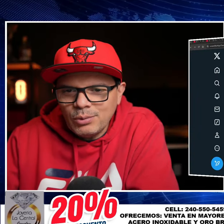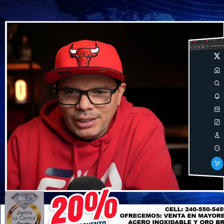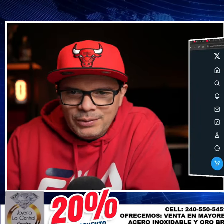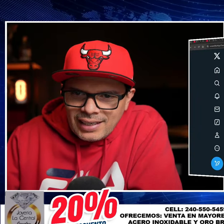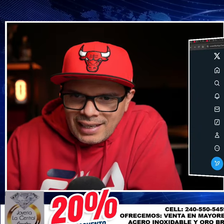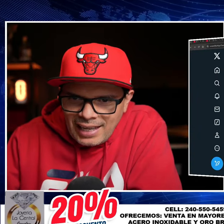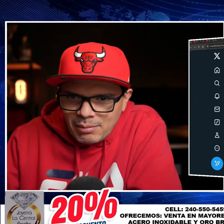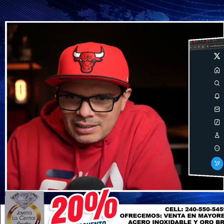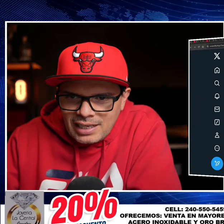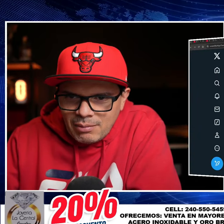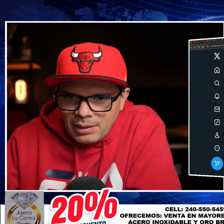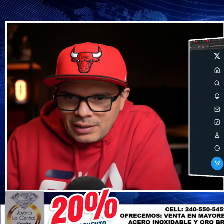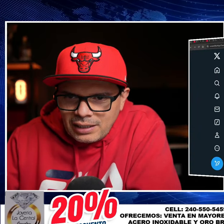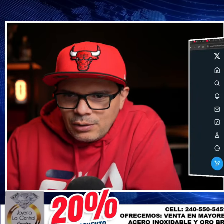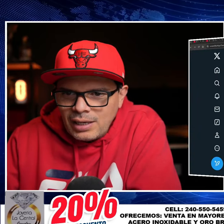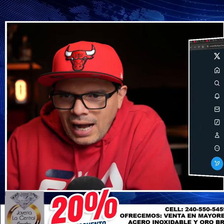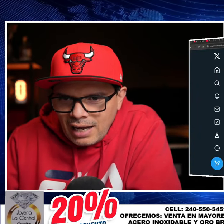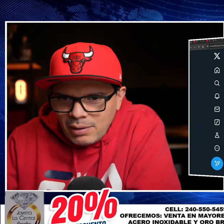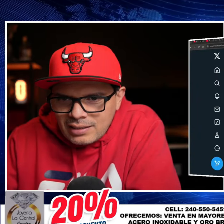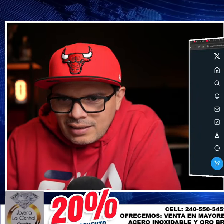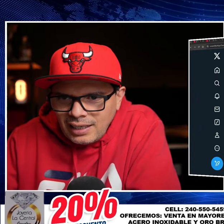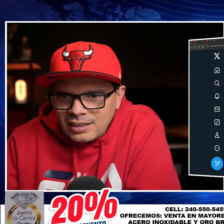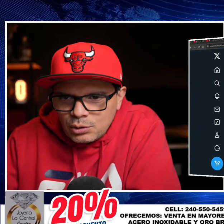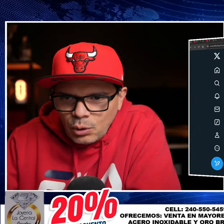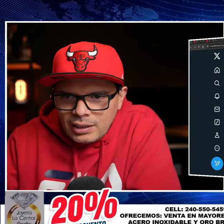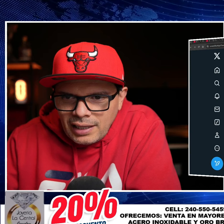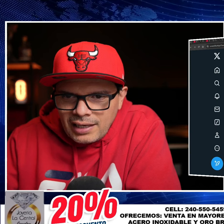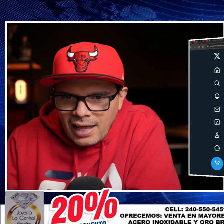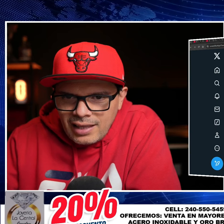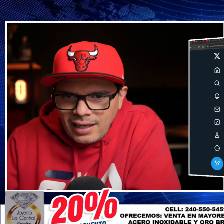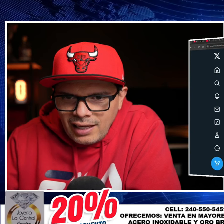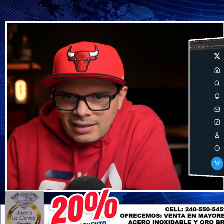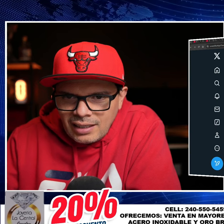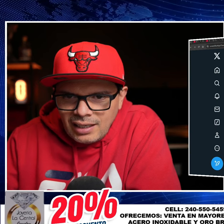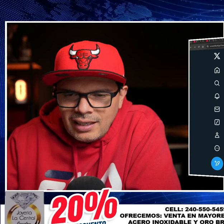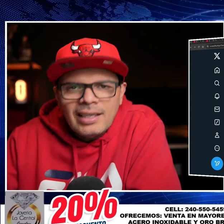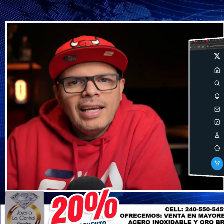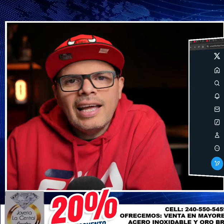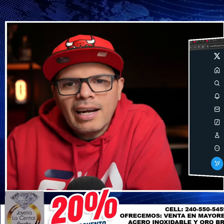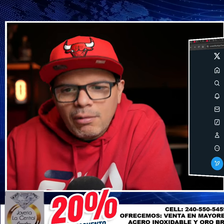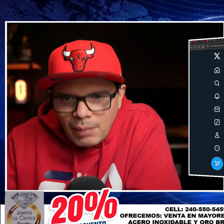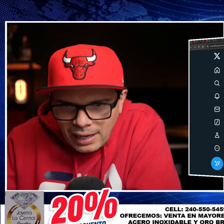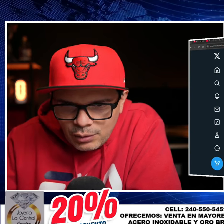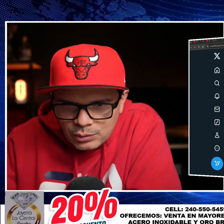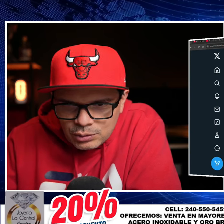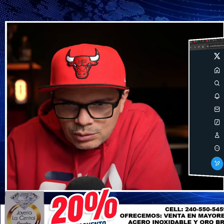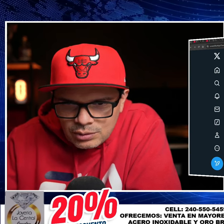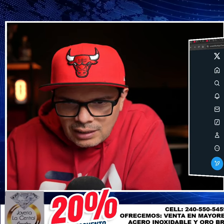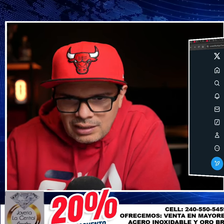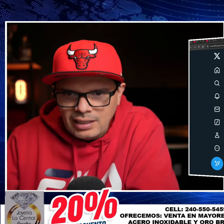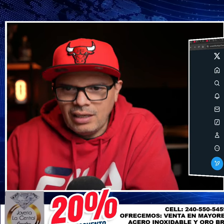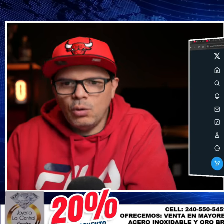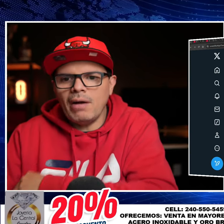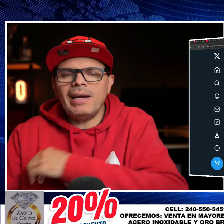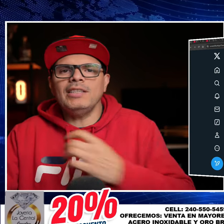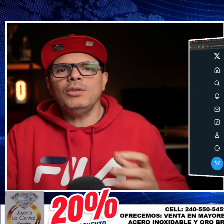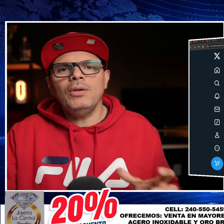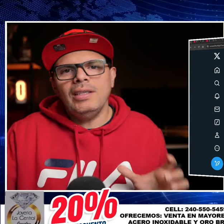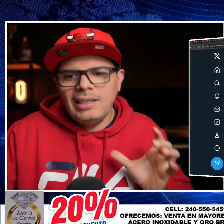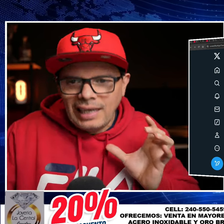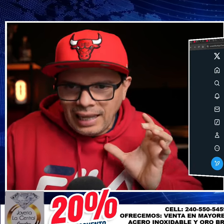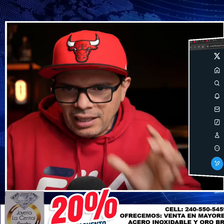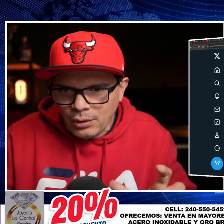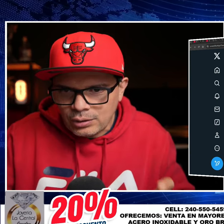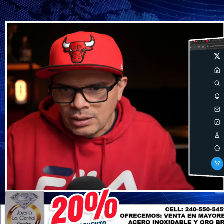dice él? Bueno, nada más y nada menos que con armas de solidaridad entre hermanos. Así es que un